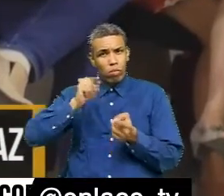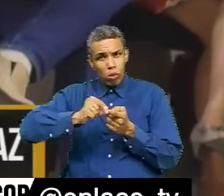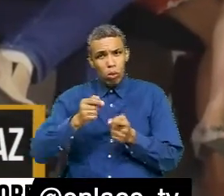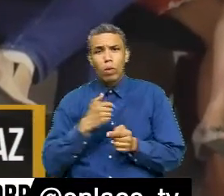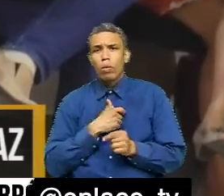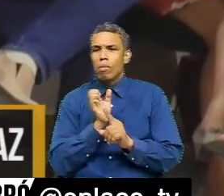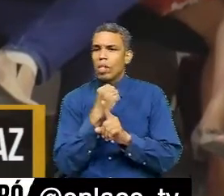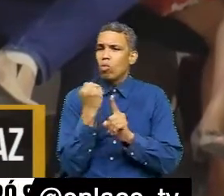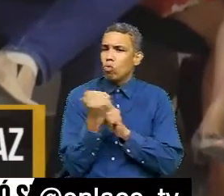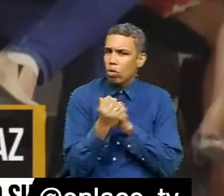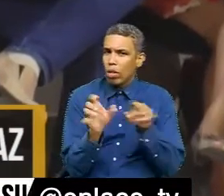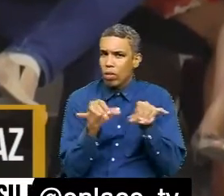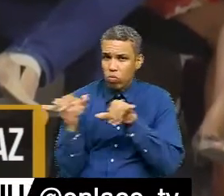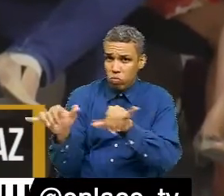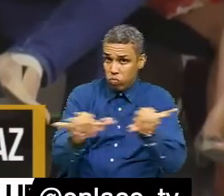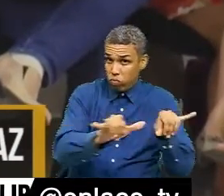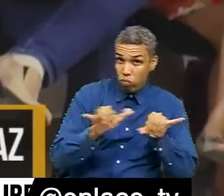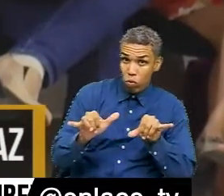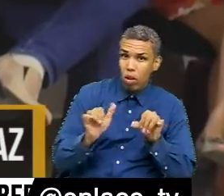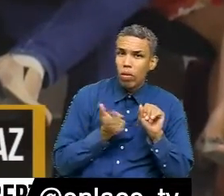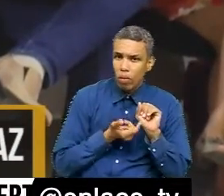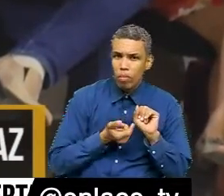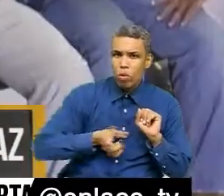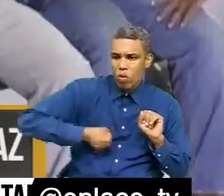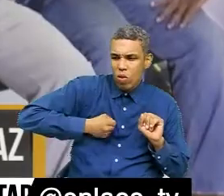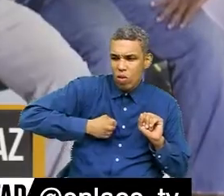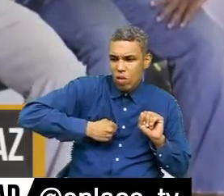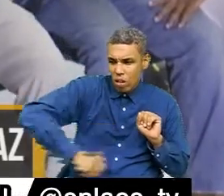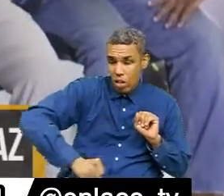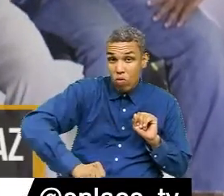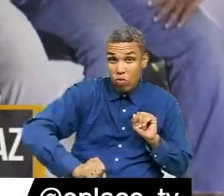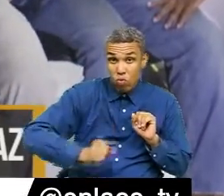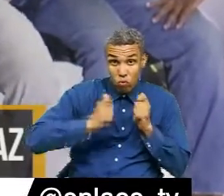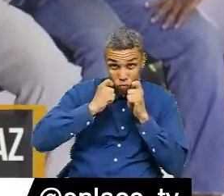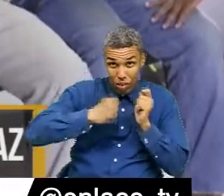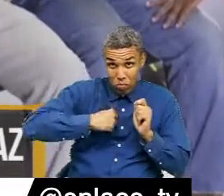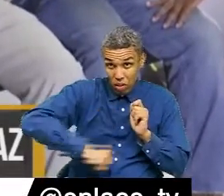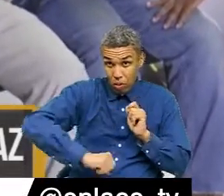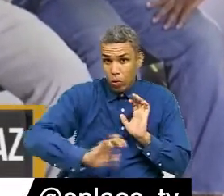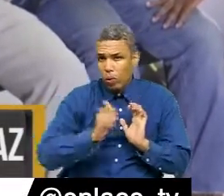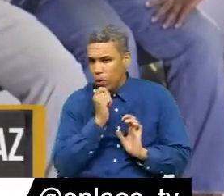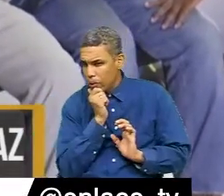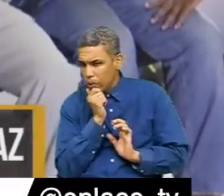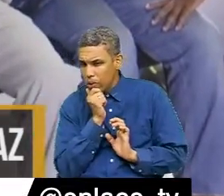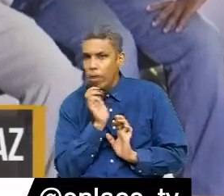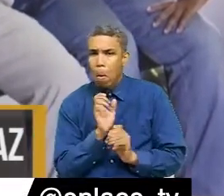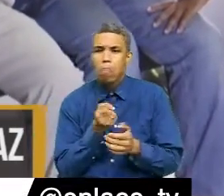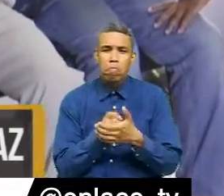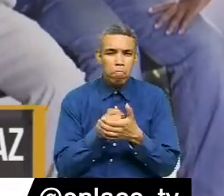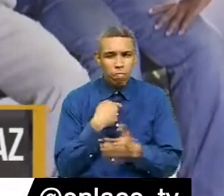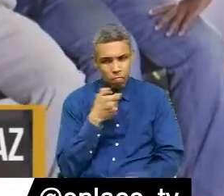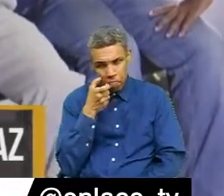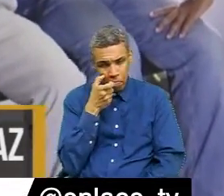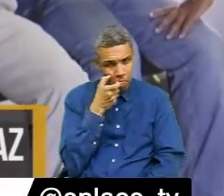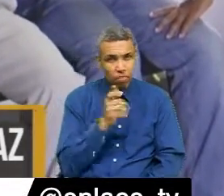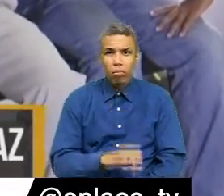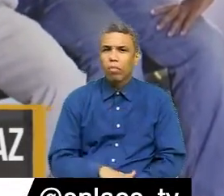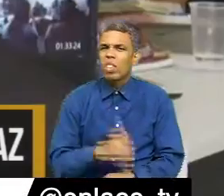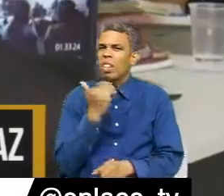¿qué ha cambiado? Yo diría que la manera de buscar los mecanismos